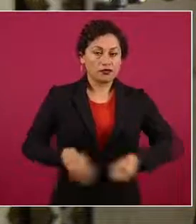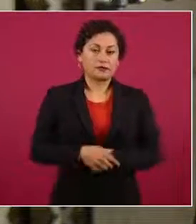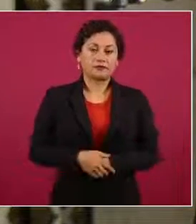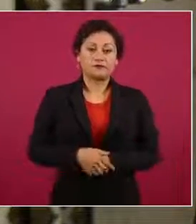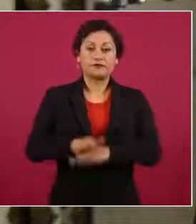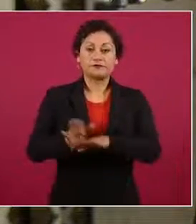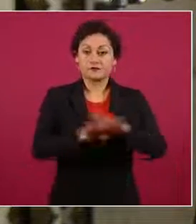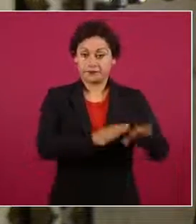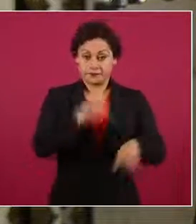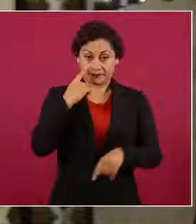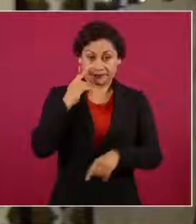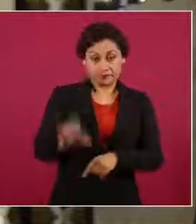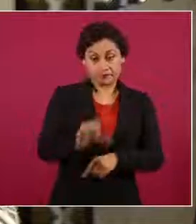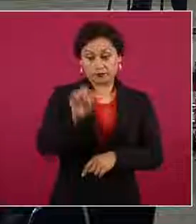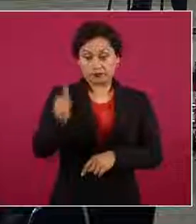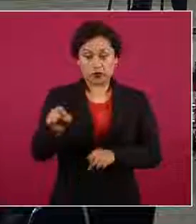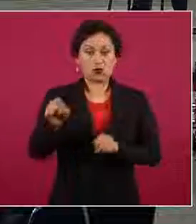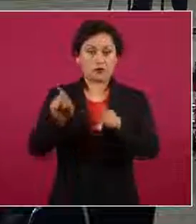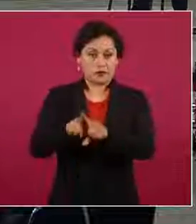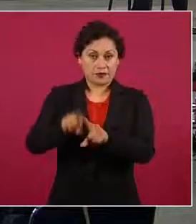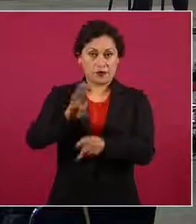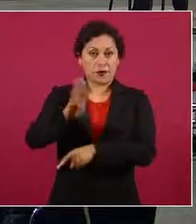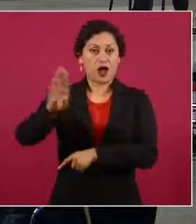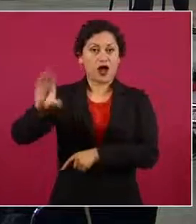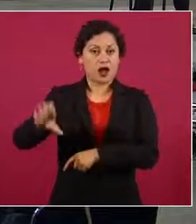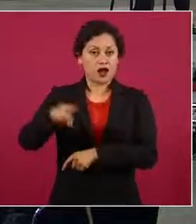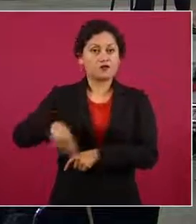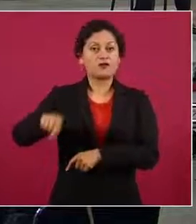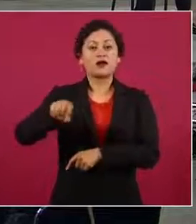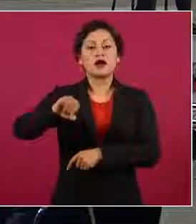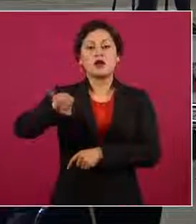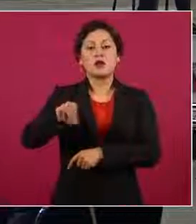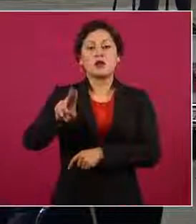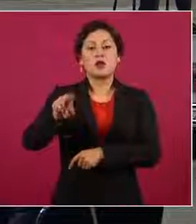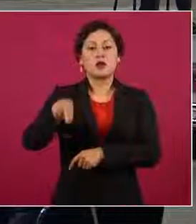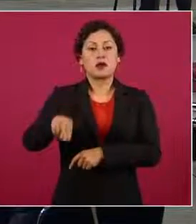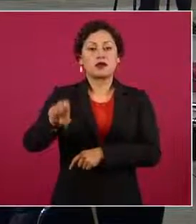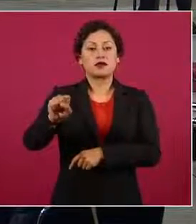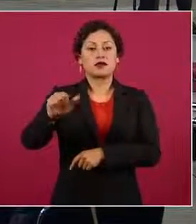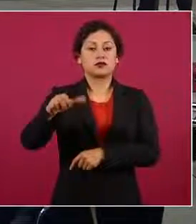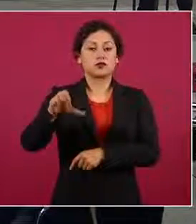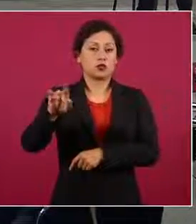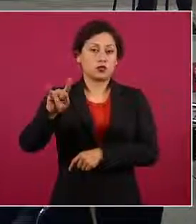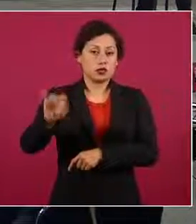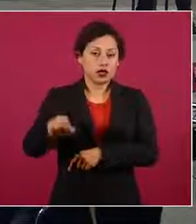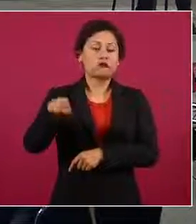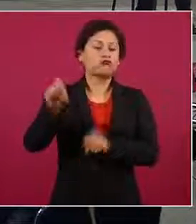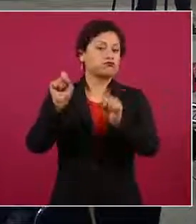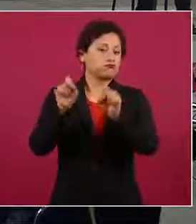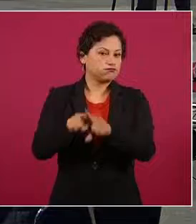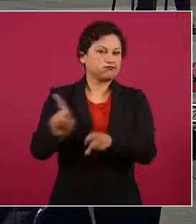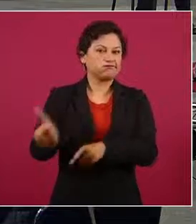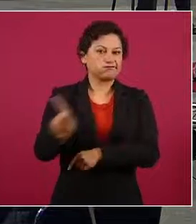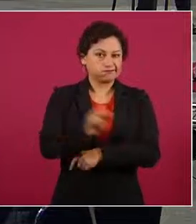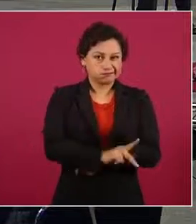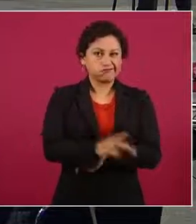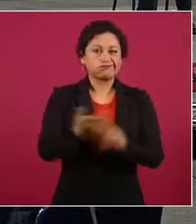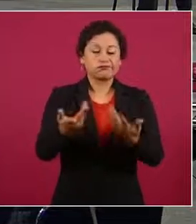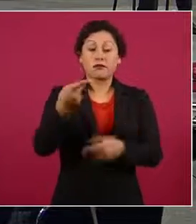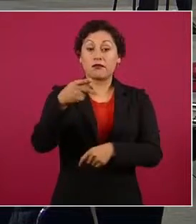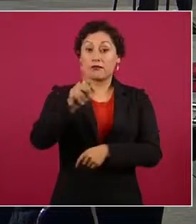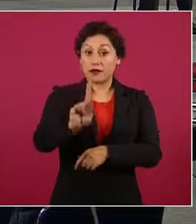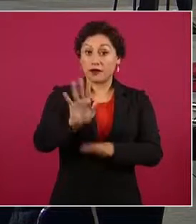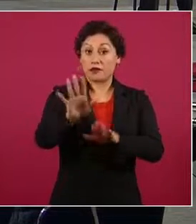Juan Escutia, también de Baja California, sucede algo similar. Sin embargo, es importante decirle que en una